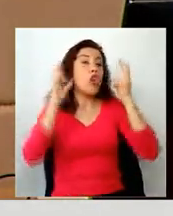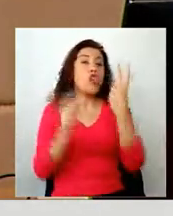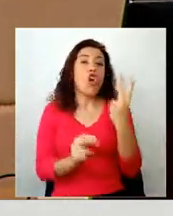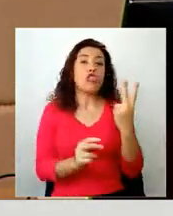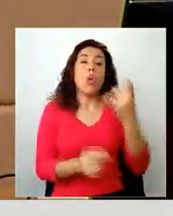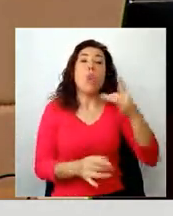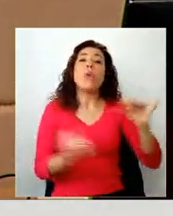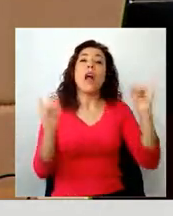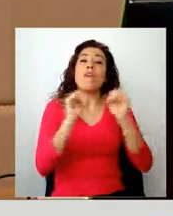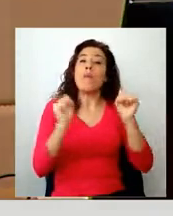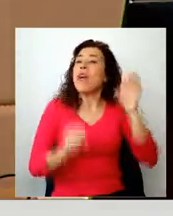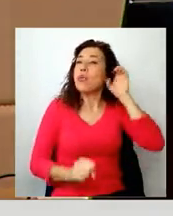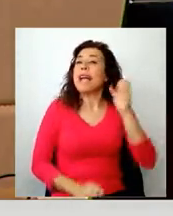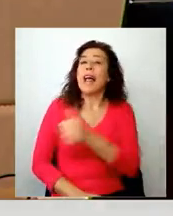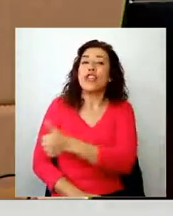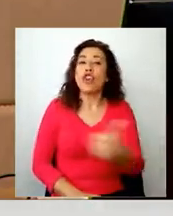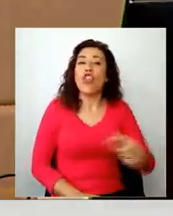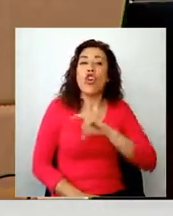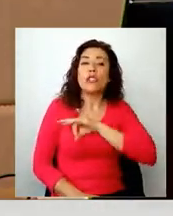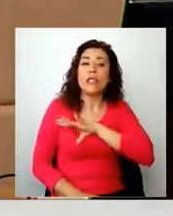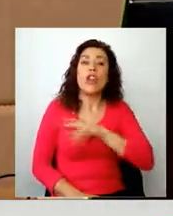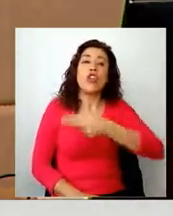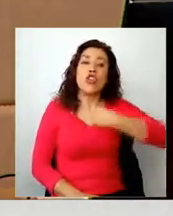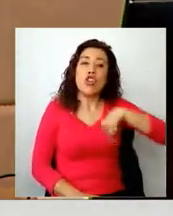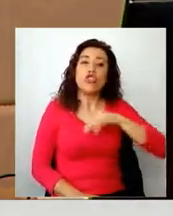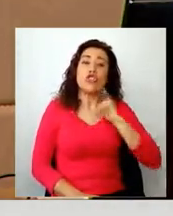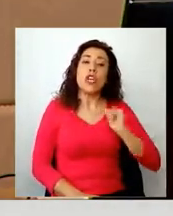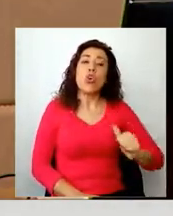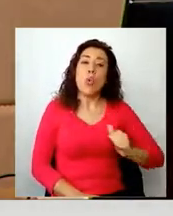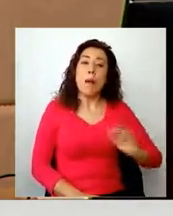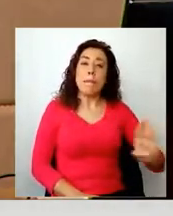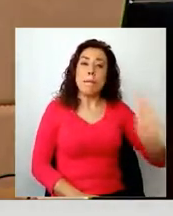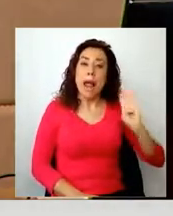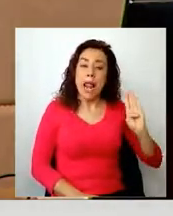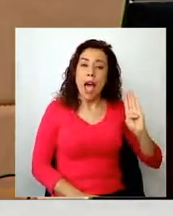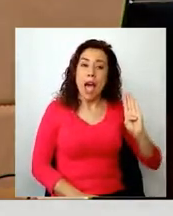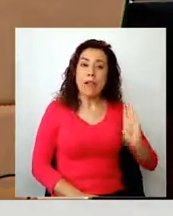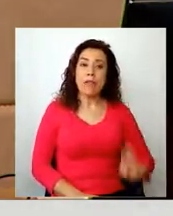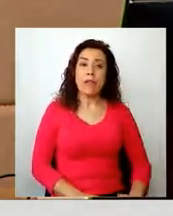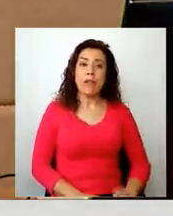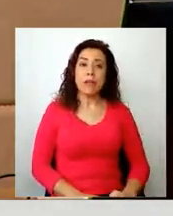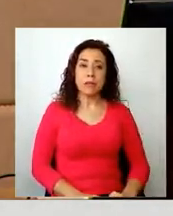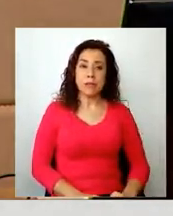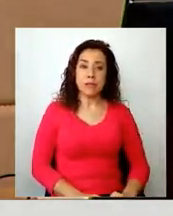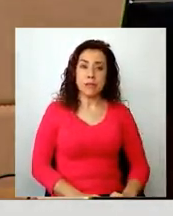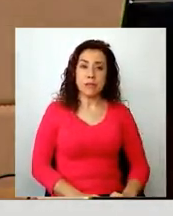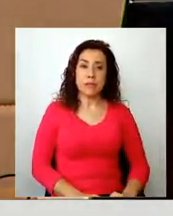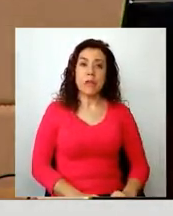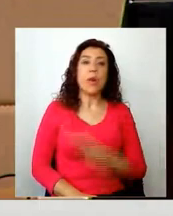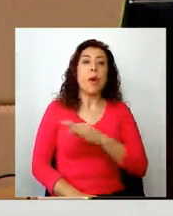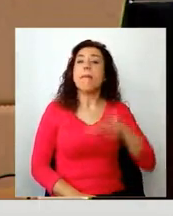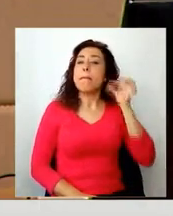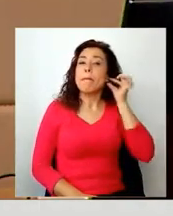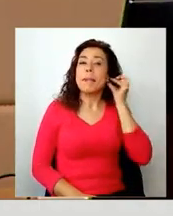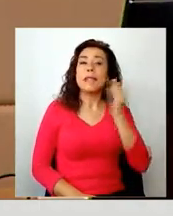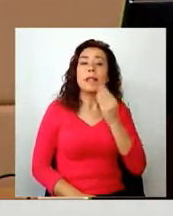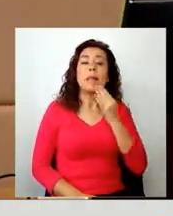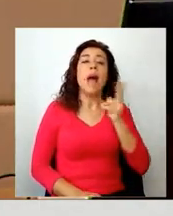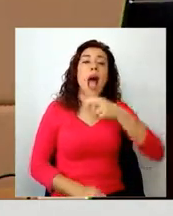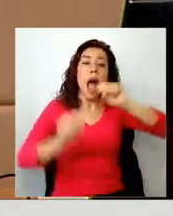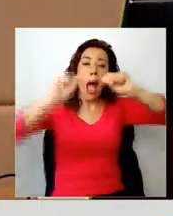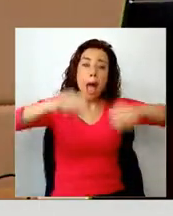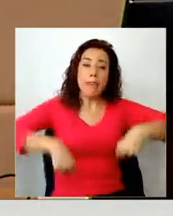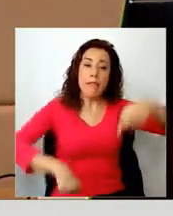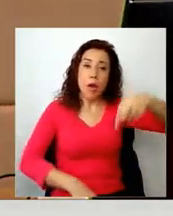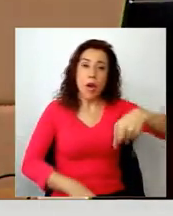todos los chilenos con gusto vamos a cumplir nuestra palabra a través de la presidencia con la ministra y vamos a probar el día de hoy este